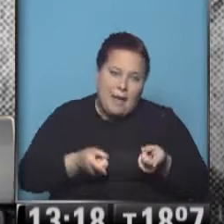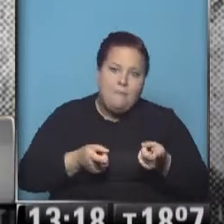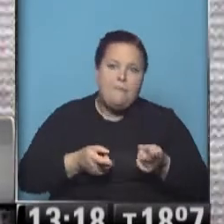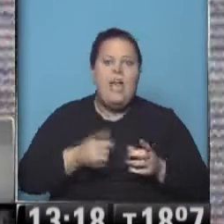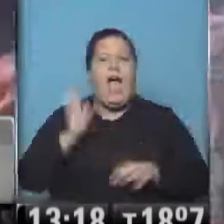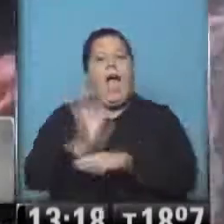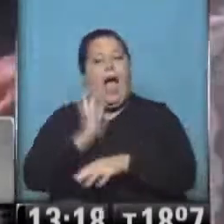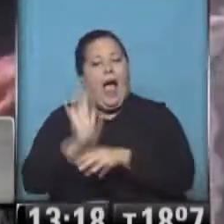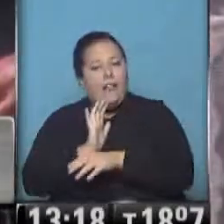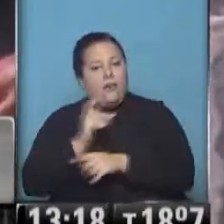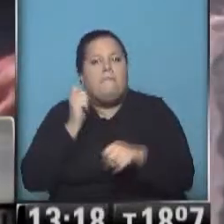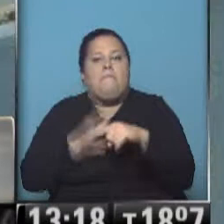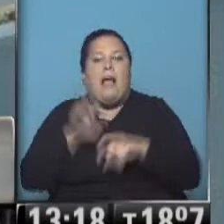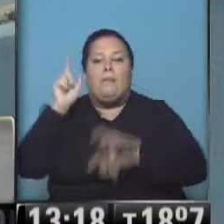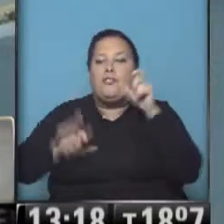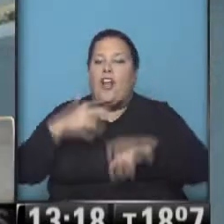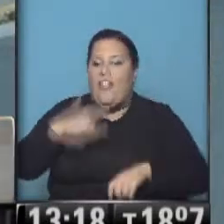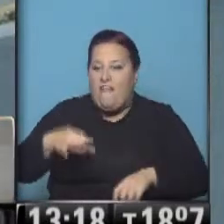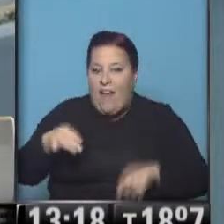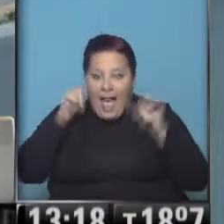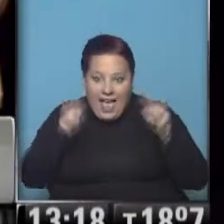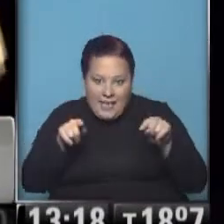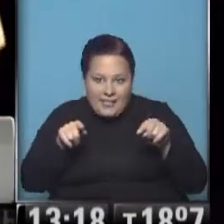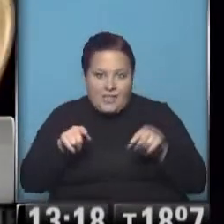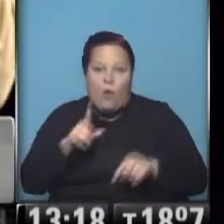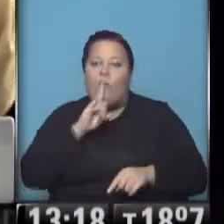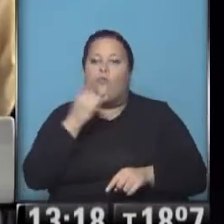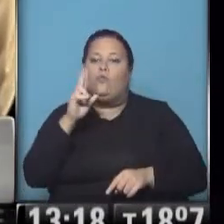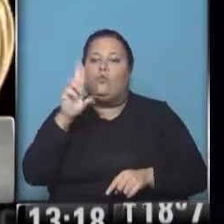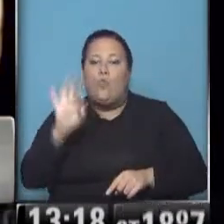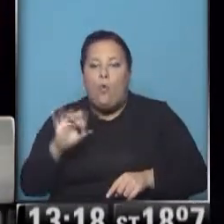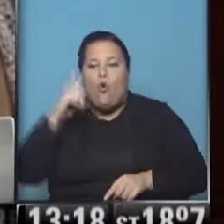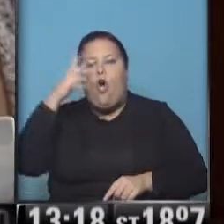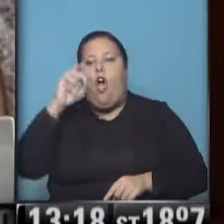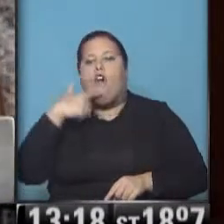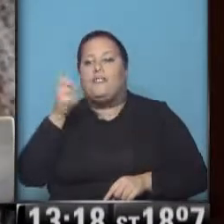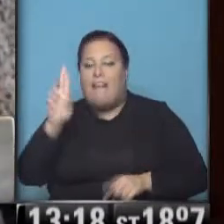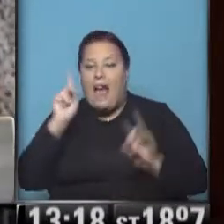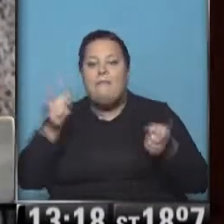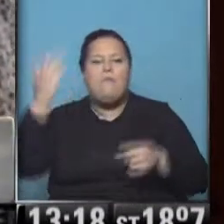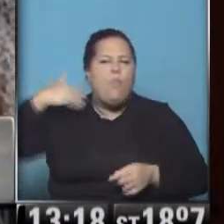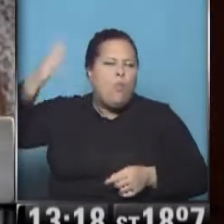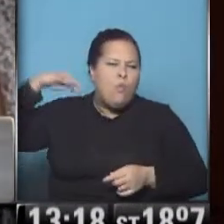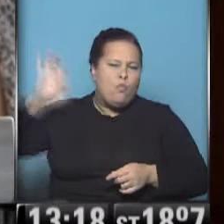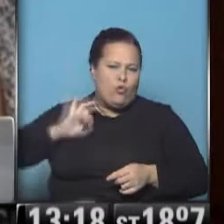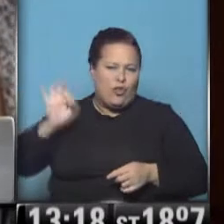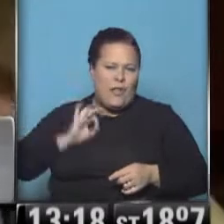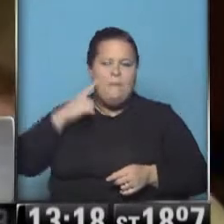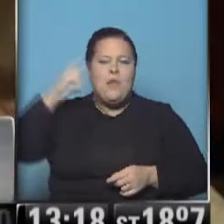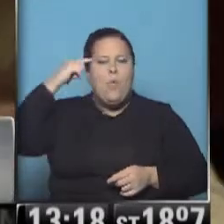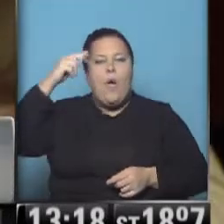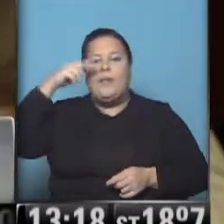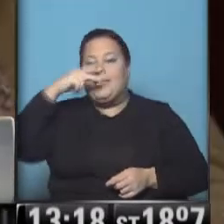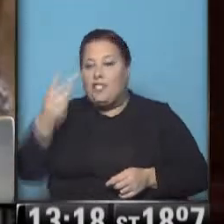actores más los personajes reales esos el turco y oscar esos los mismos que participaron hace muchos años en el 72